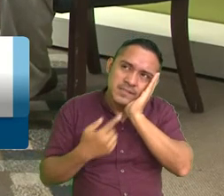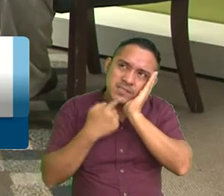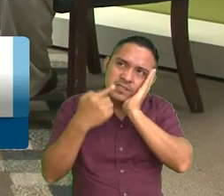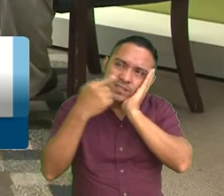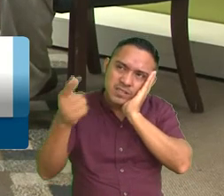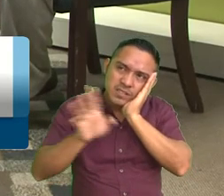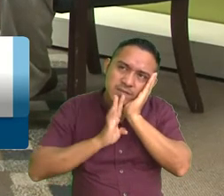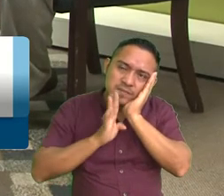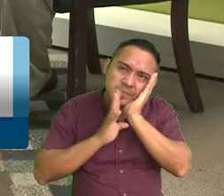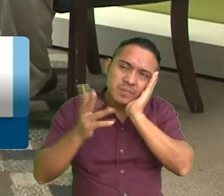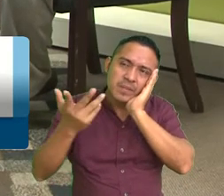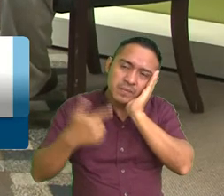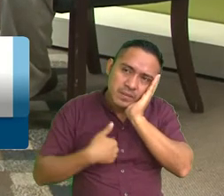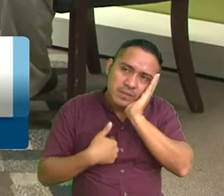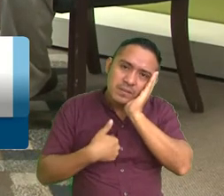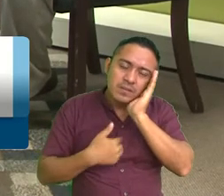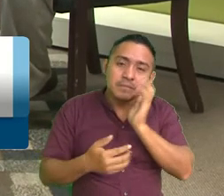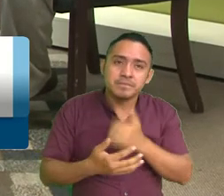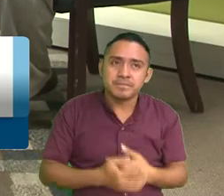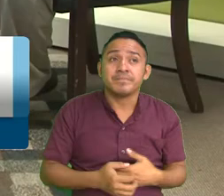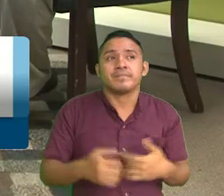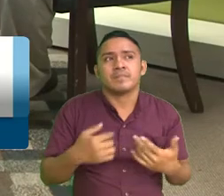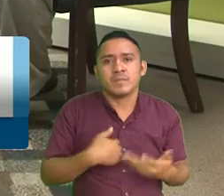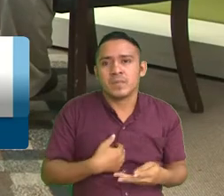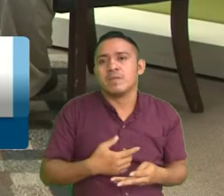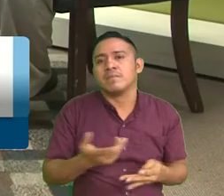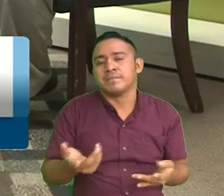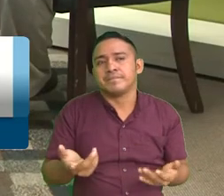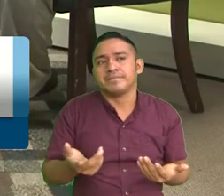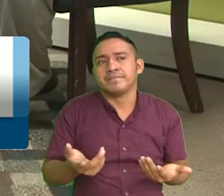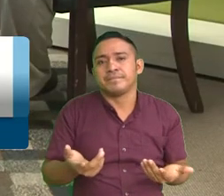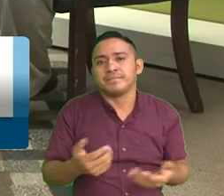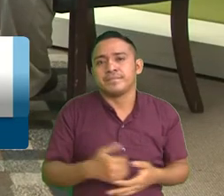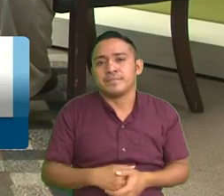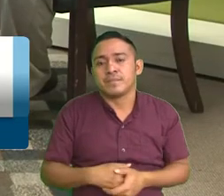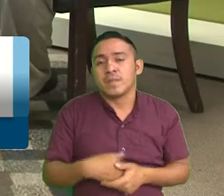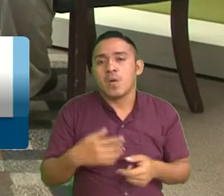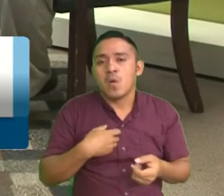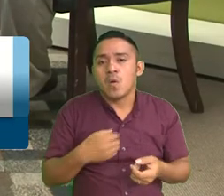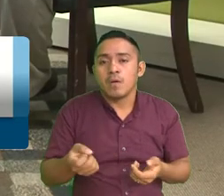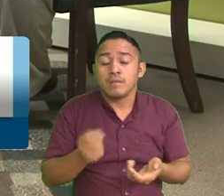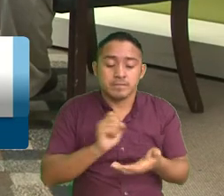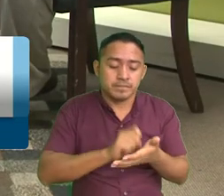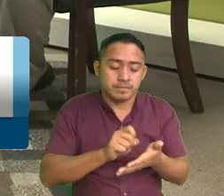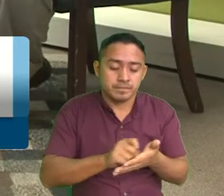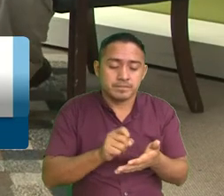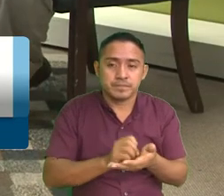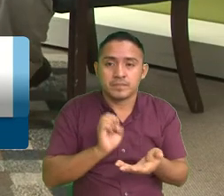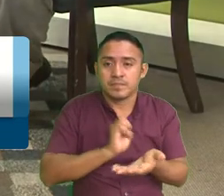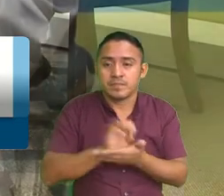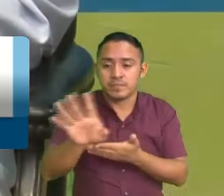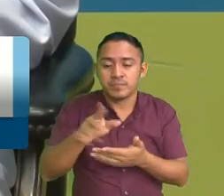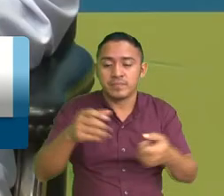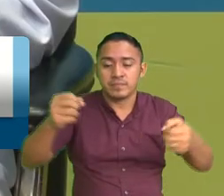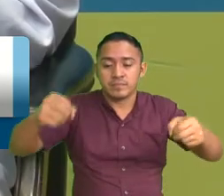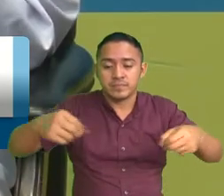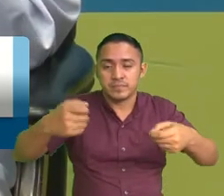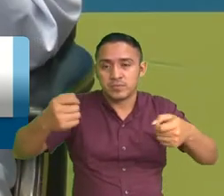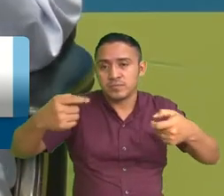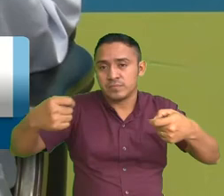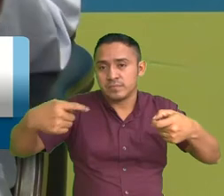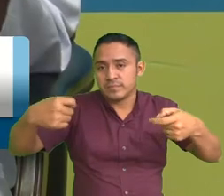estará hablando? Si soy muy ansioso. Pero, o le estoy escribiendo mensajitos y paso chateando por